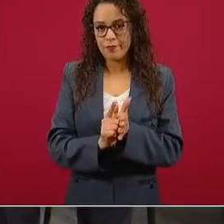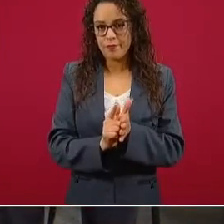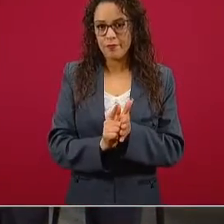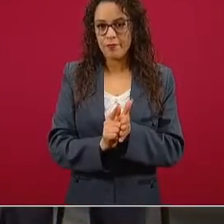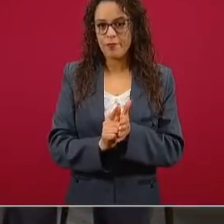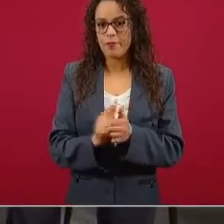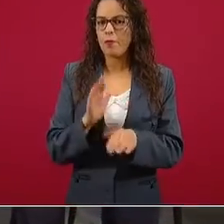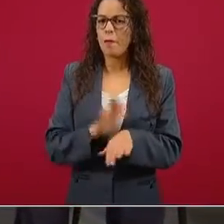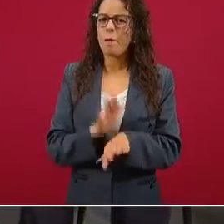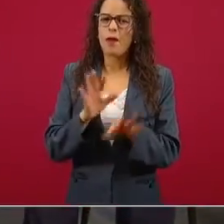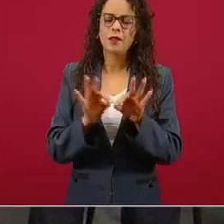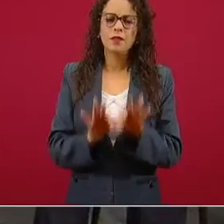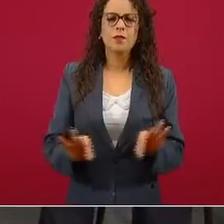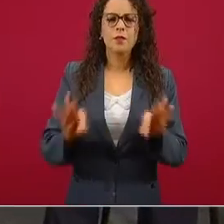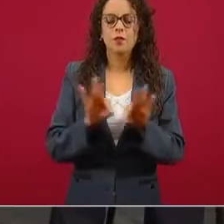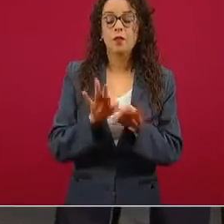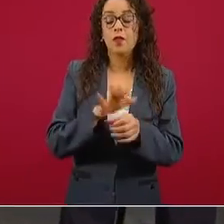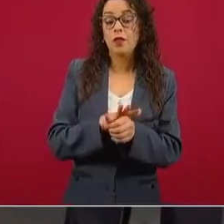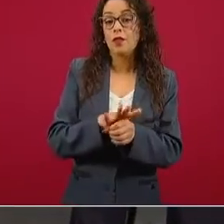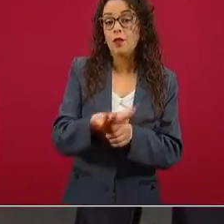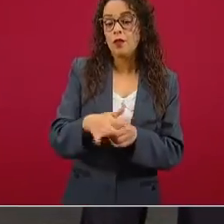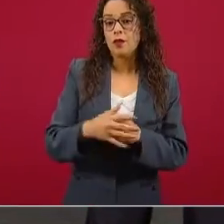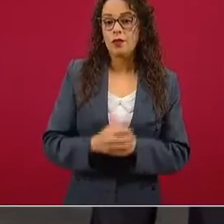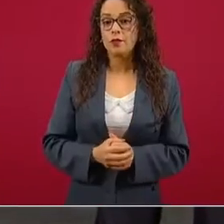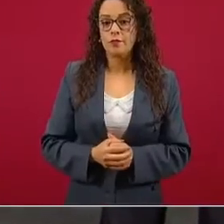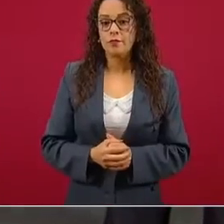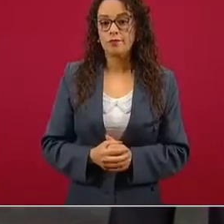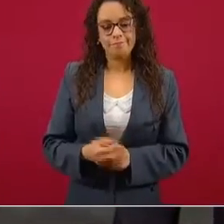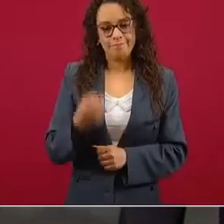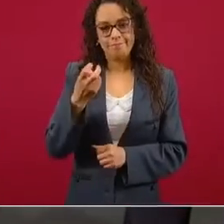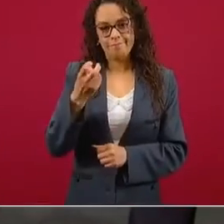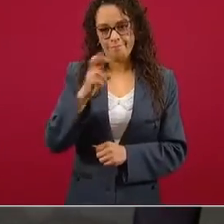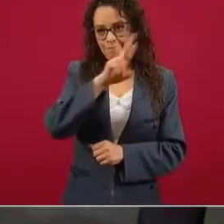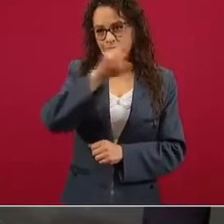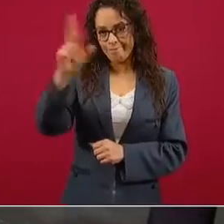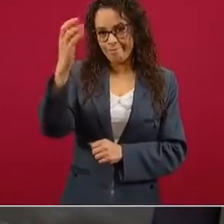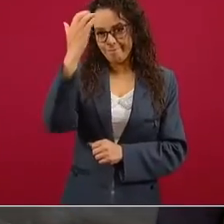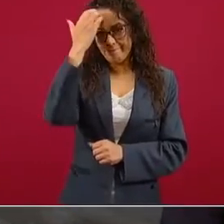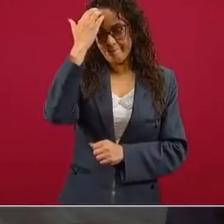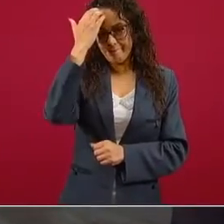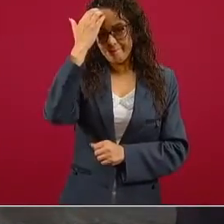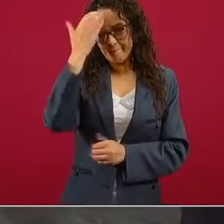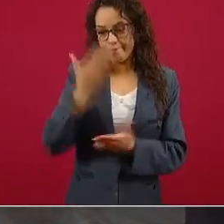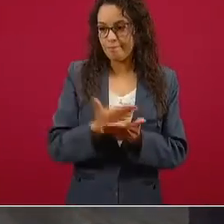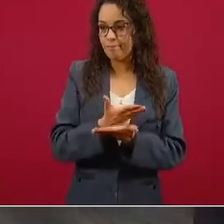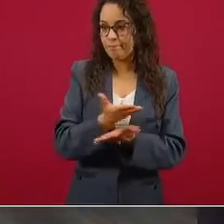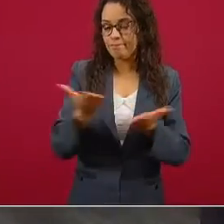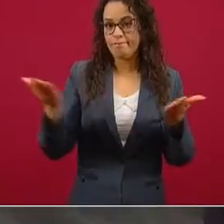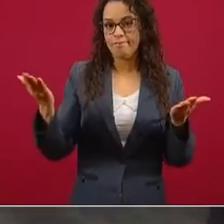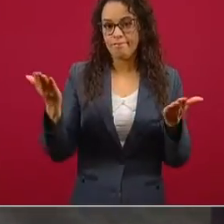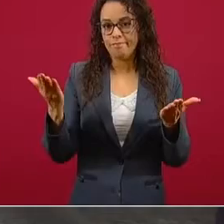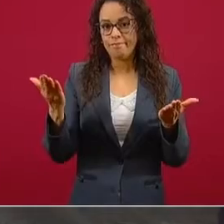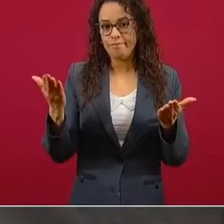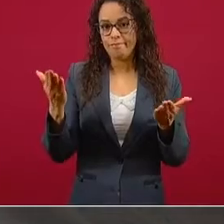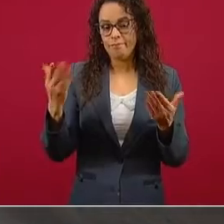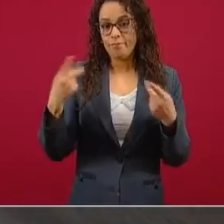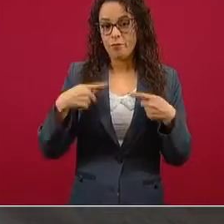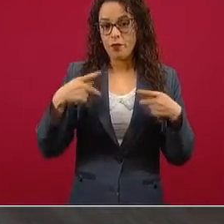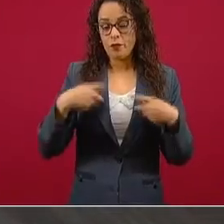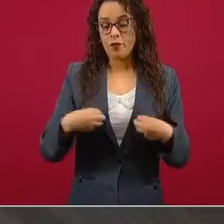más importante es este reconocimiento del pueblo de México.